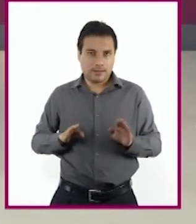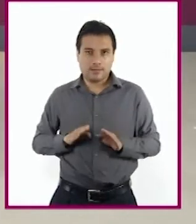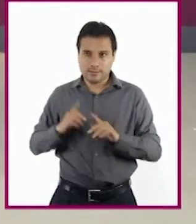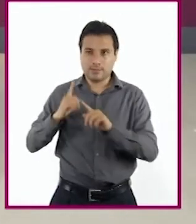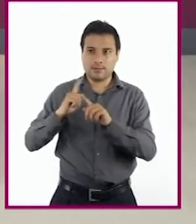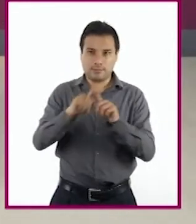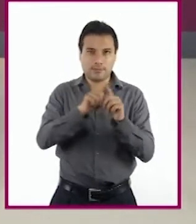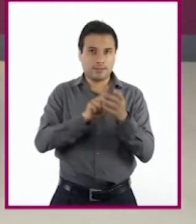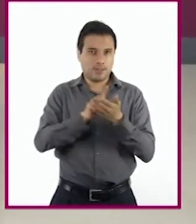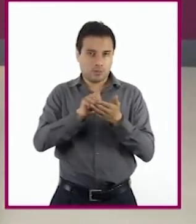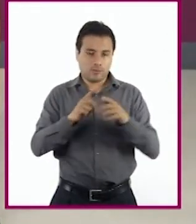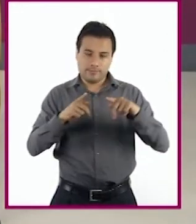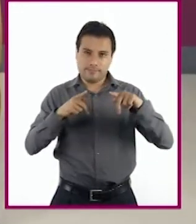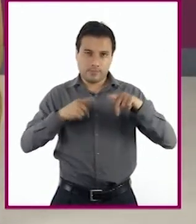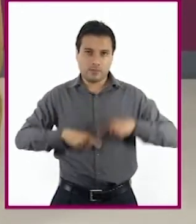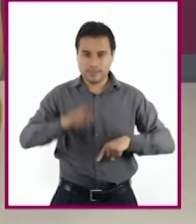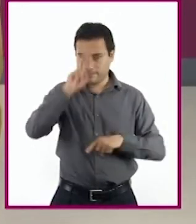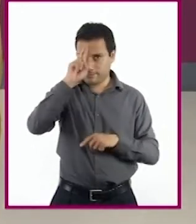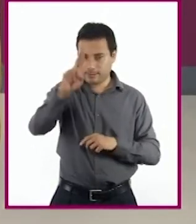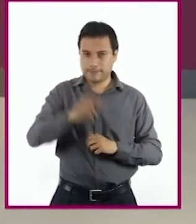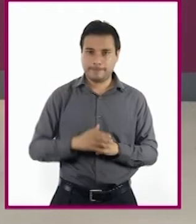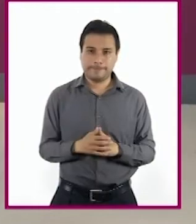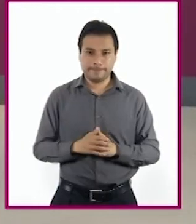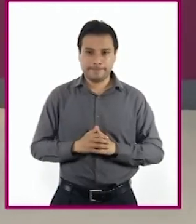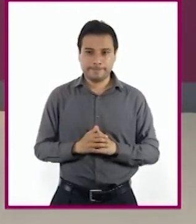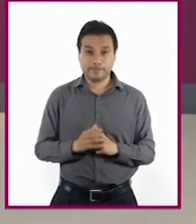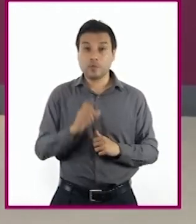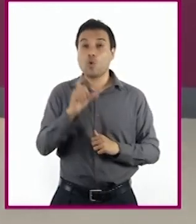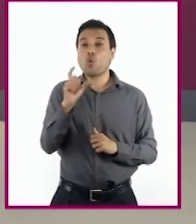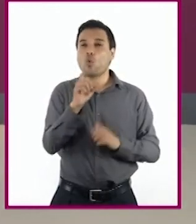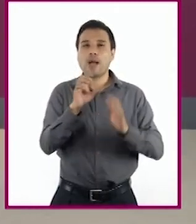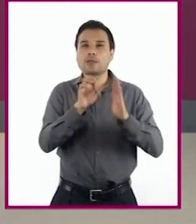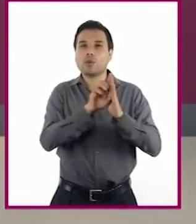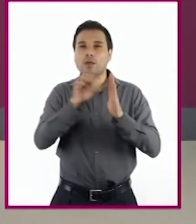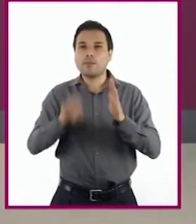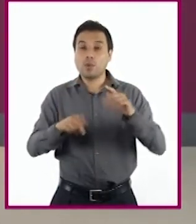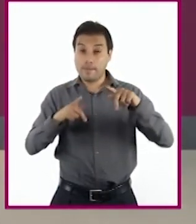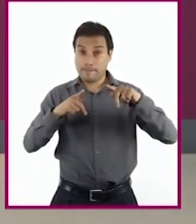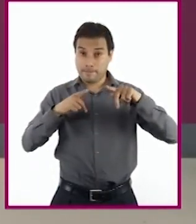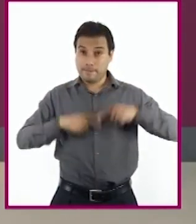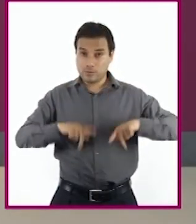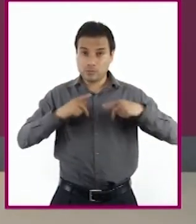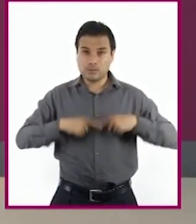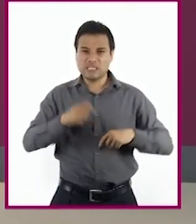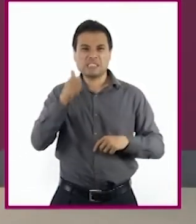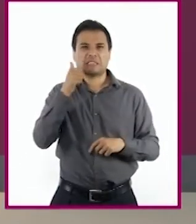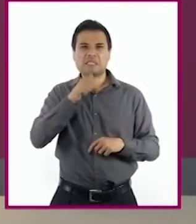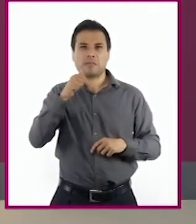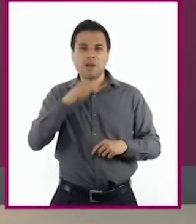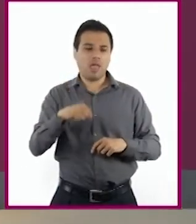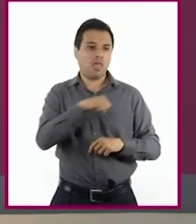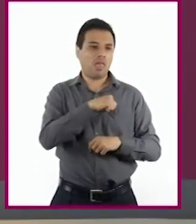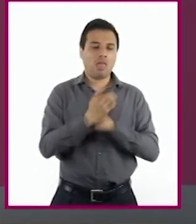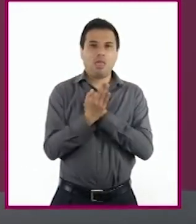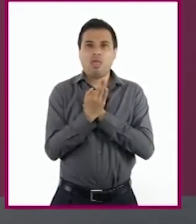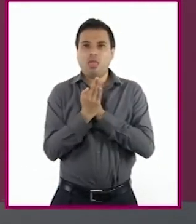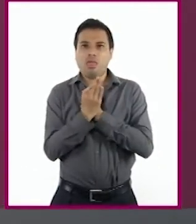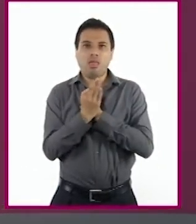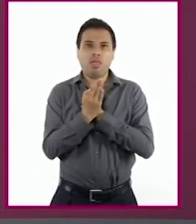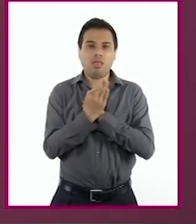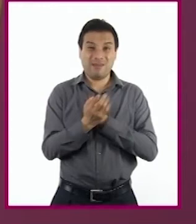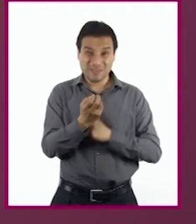los derechos de las demás personas. En el momento que las personas busquen su beneficio personal por encima del